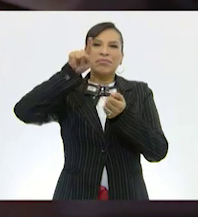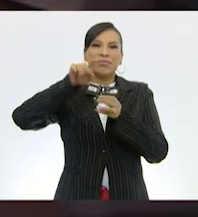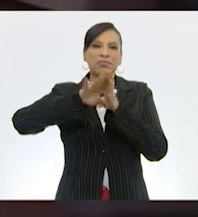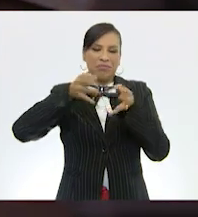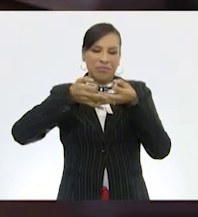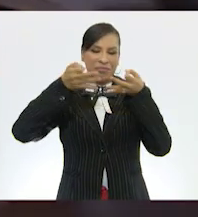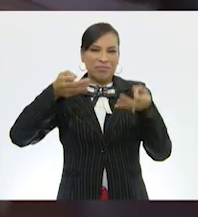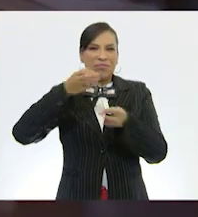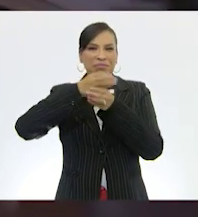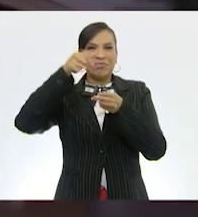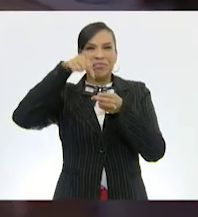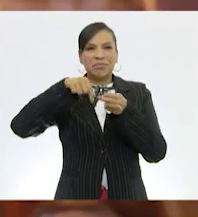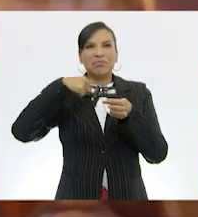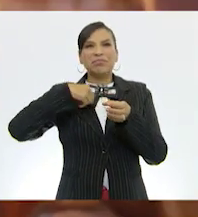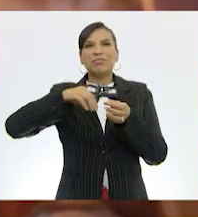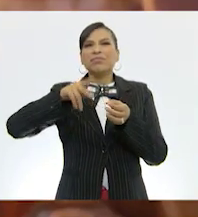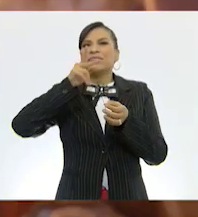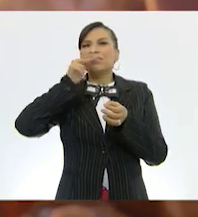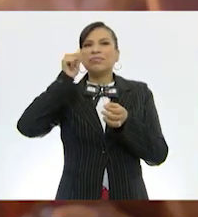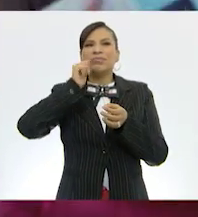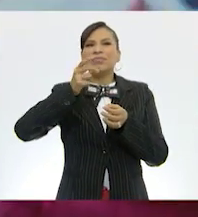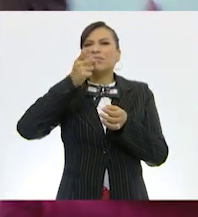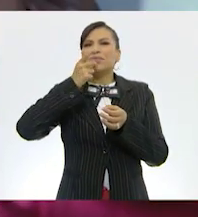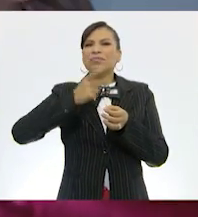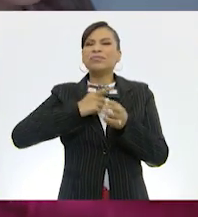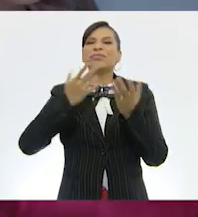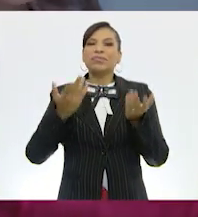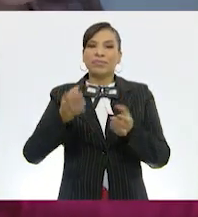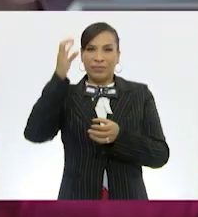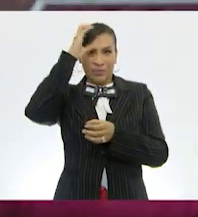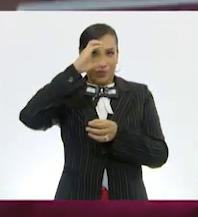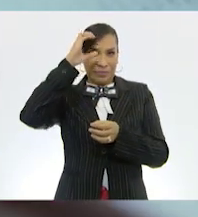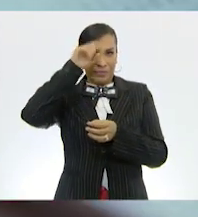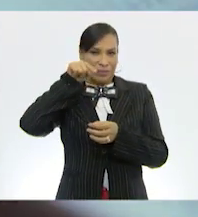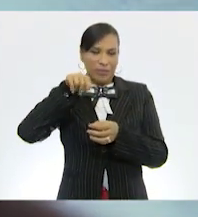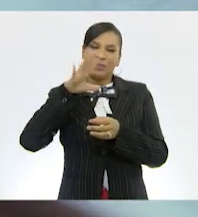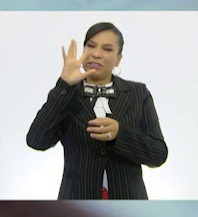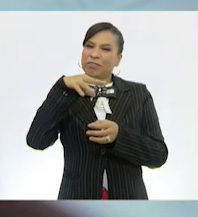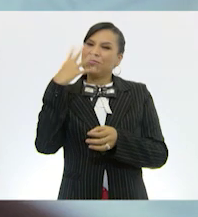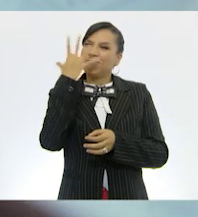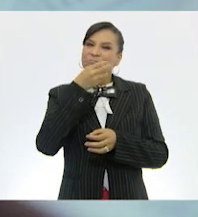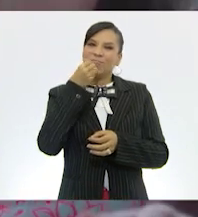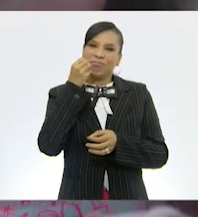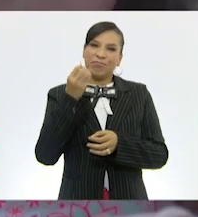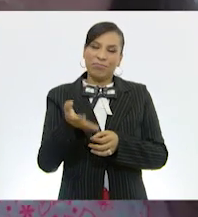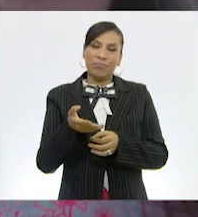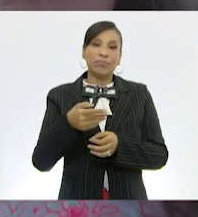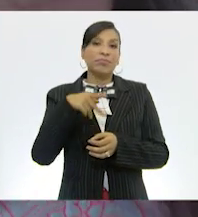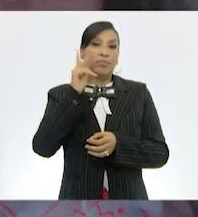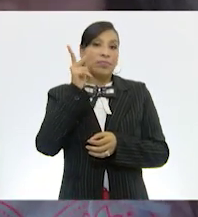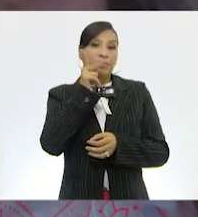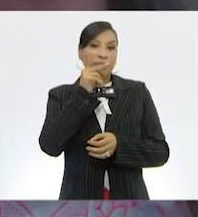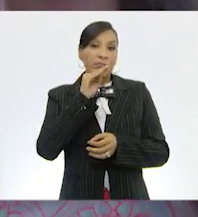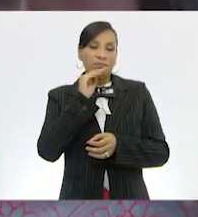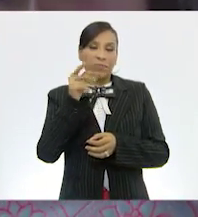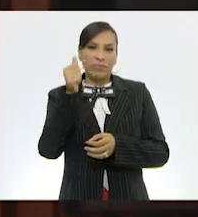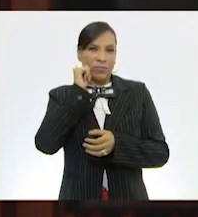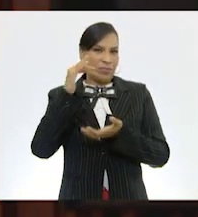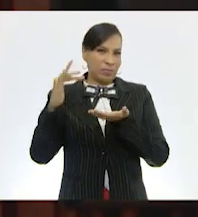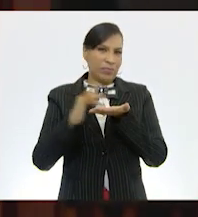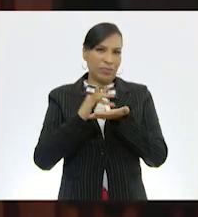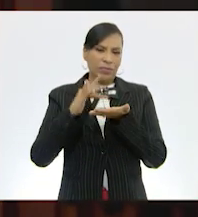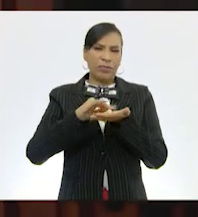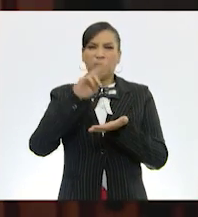Tierra. Mi papá siempre nos enseñó que las ciencias eran maravillosas. Y aunque mis papás siempre me